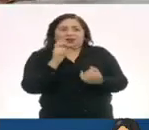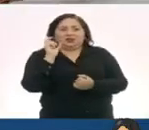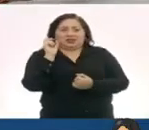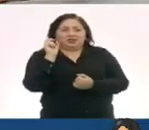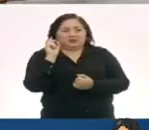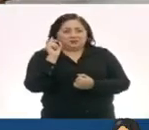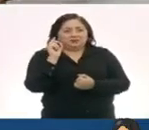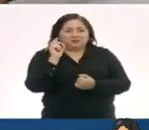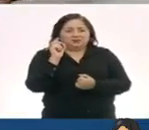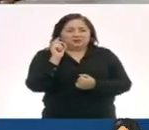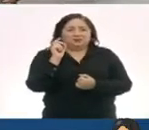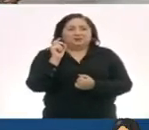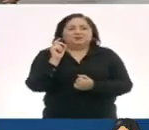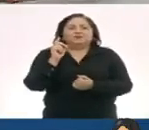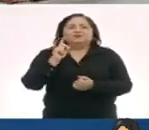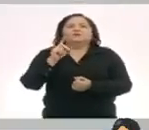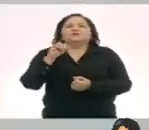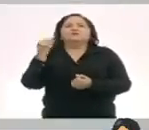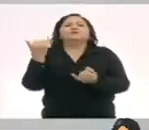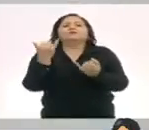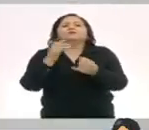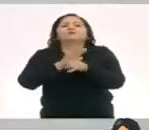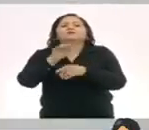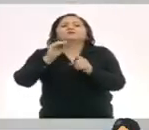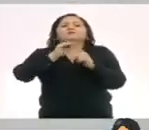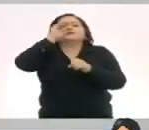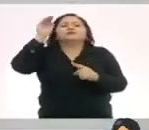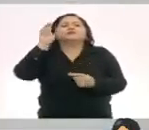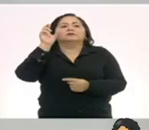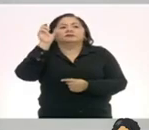30avos, ¿nuestro entero va a ser igual a qué?